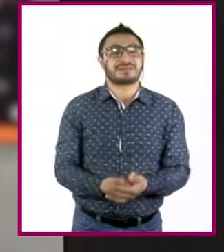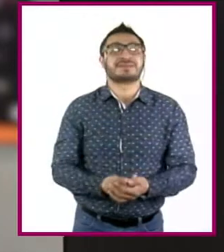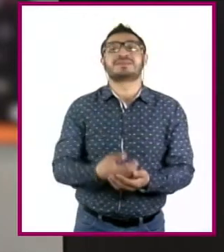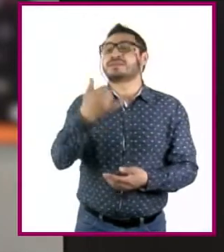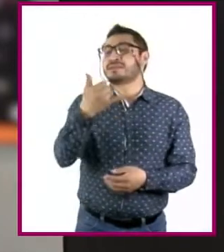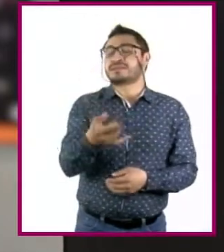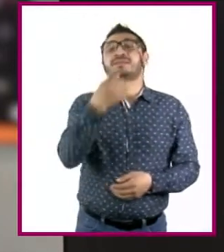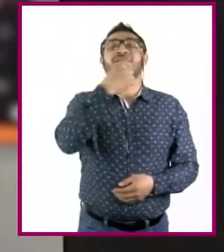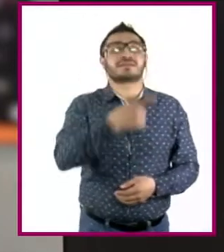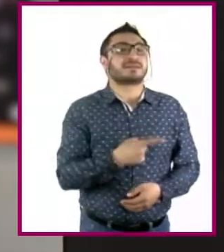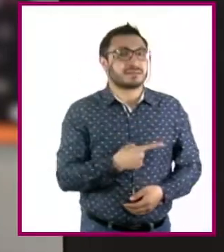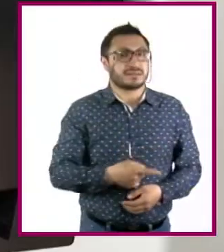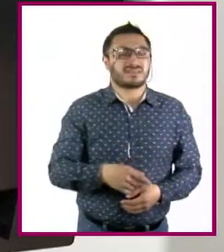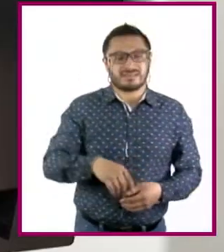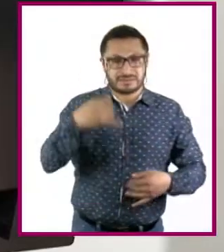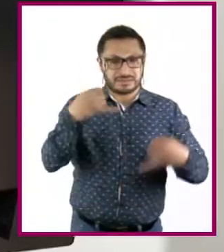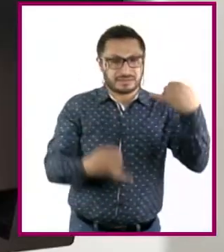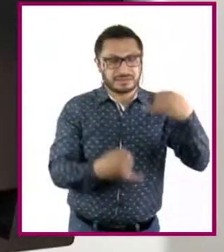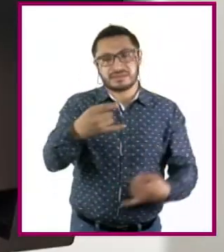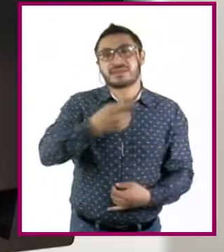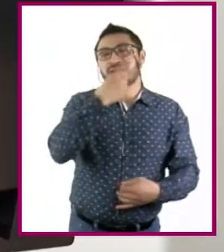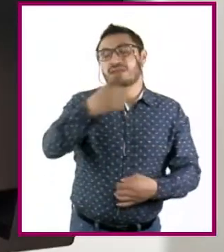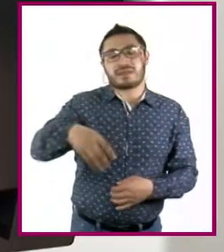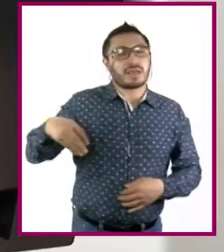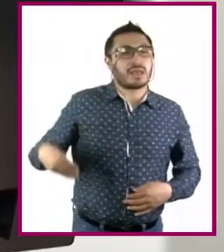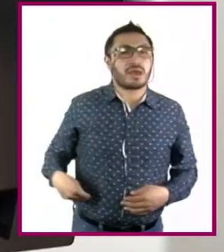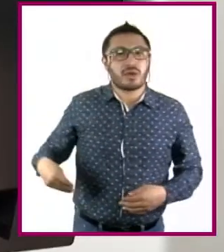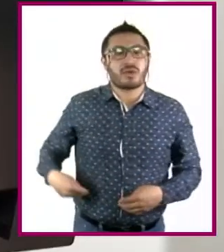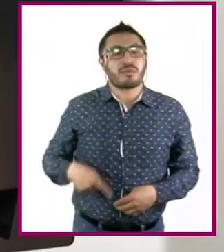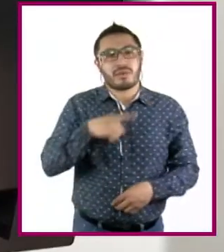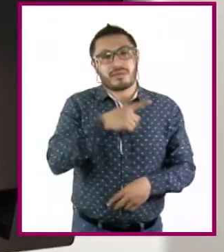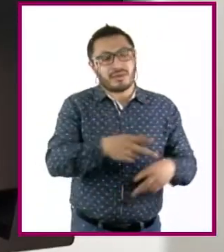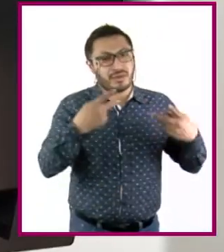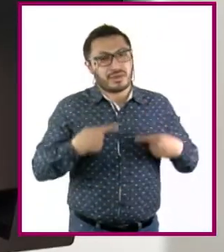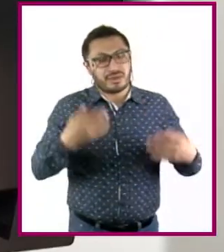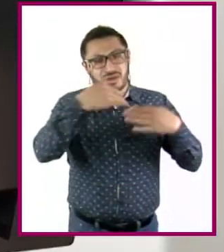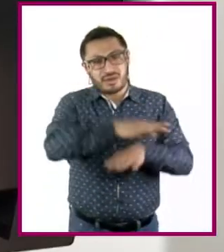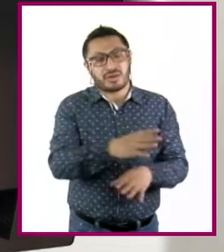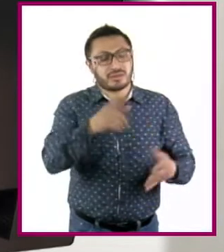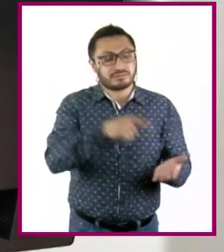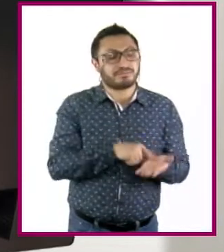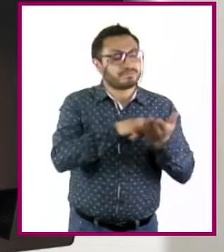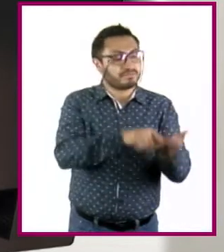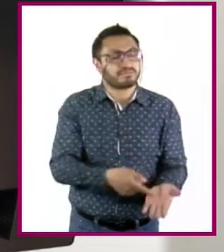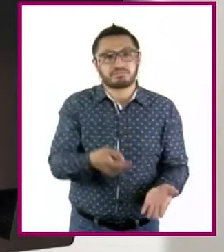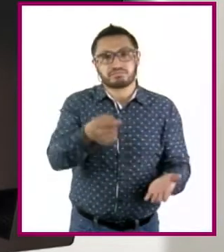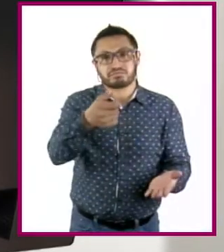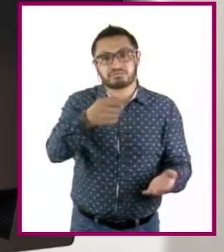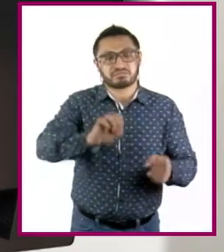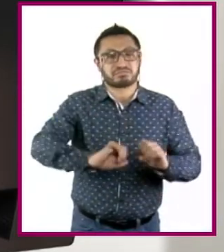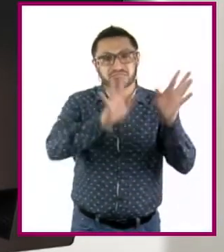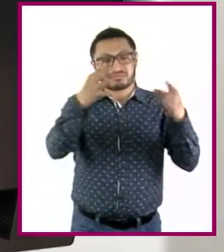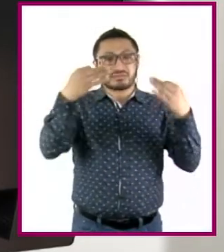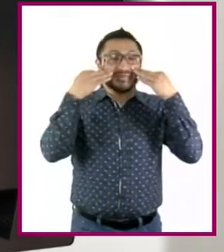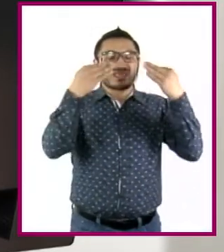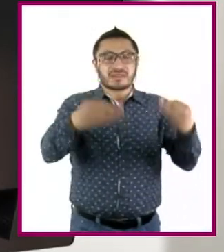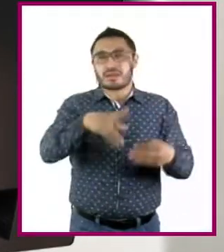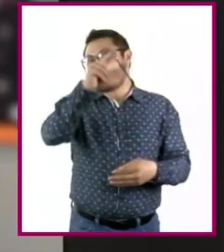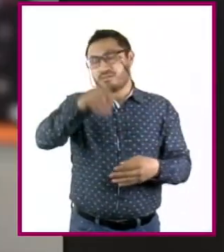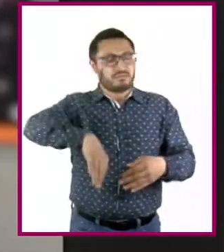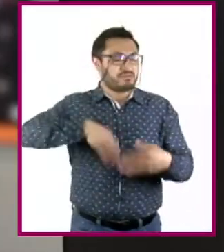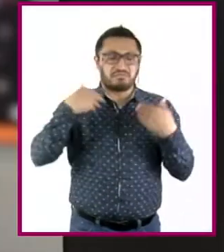de un caso en el que los jueces declararon culpable al acusado sobre la base de evidencias poco claras y testimonios que no parecían del